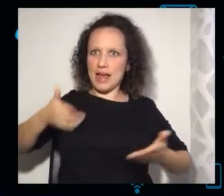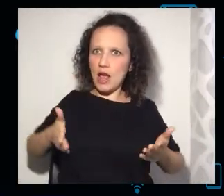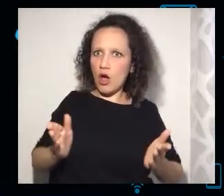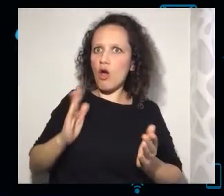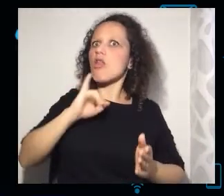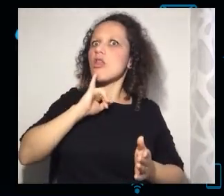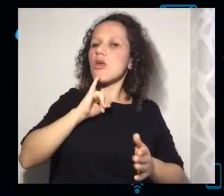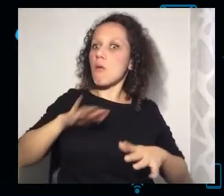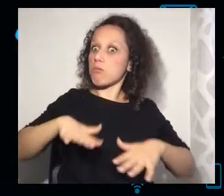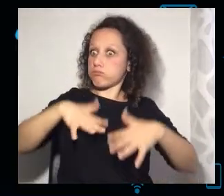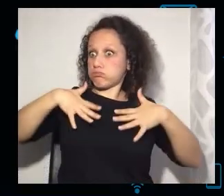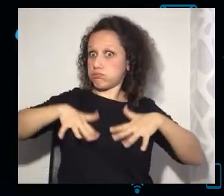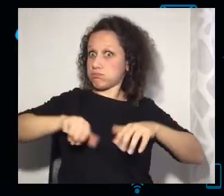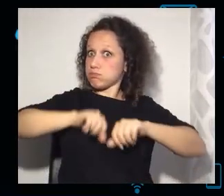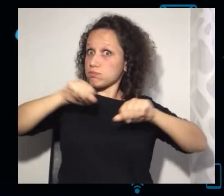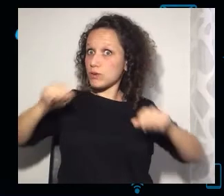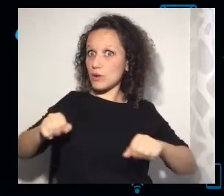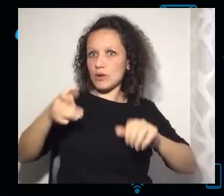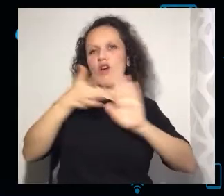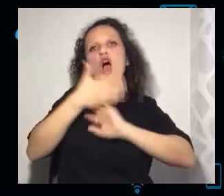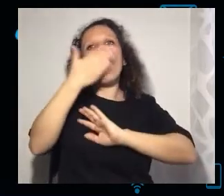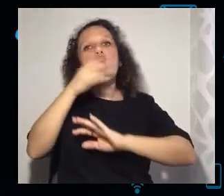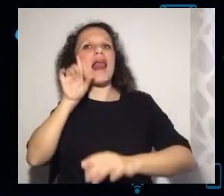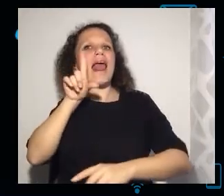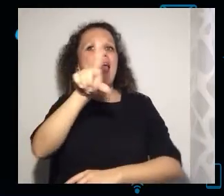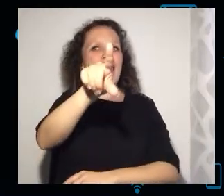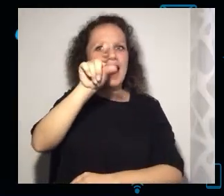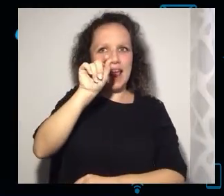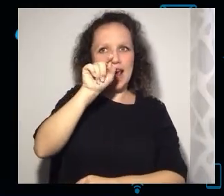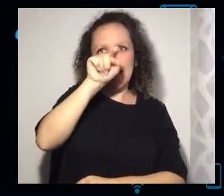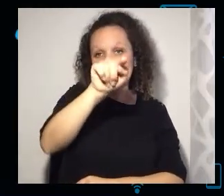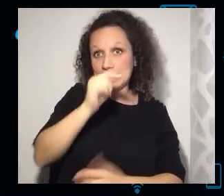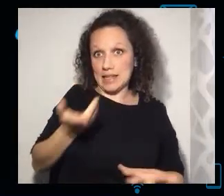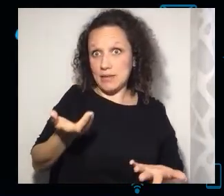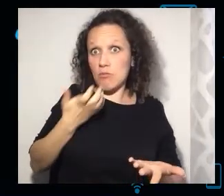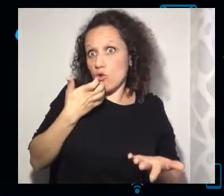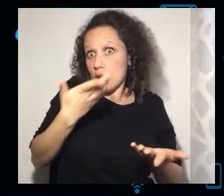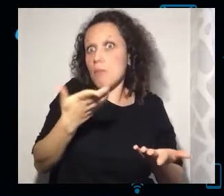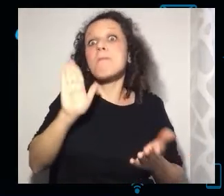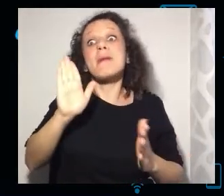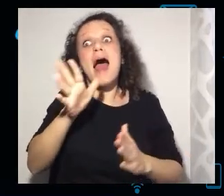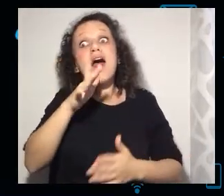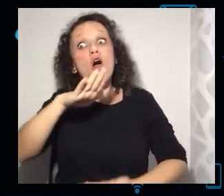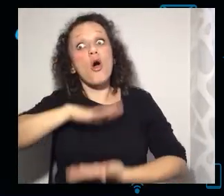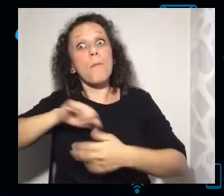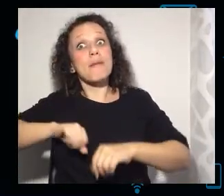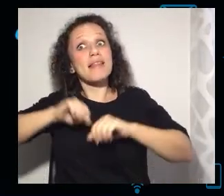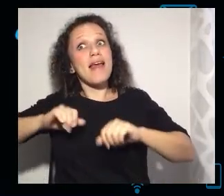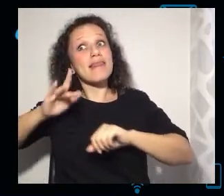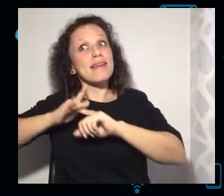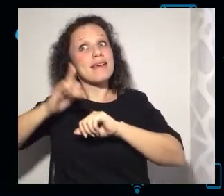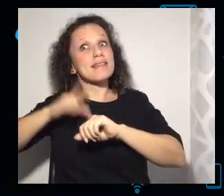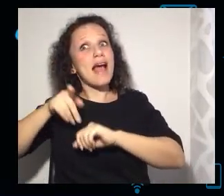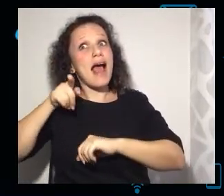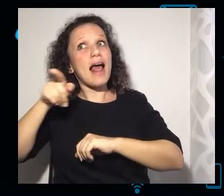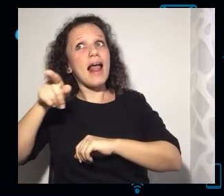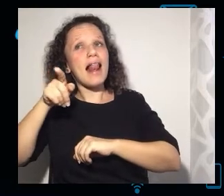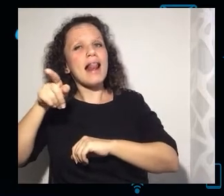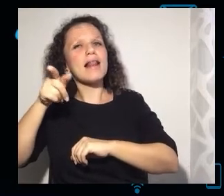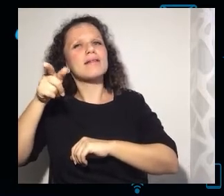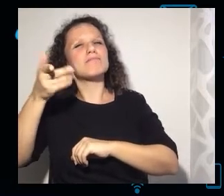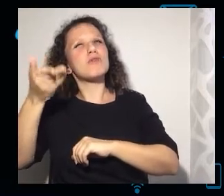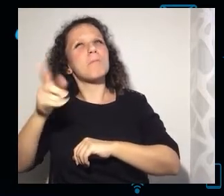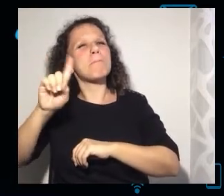en el caso de la competencia digital pasaría algo parecido pero como diré a continuación yo diría que mucho más importante que en el caso de la competencia